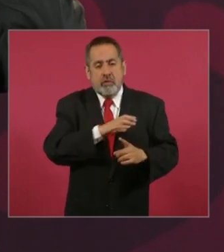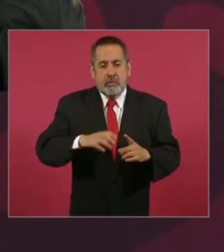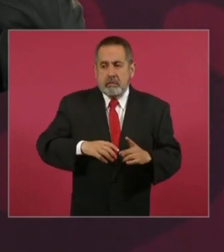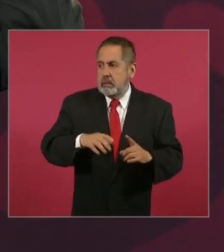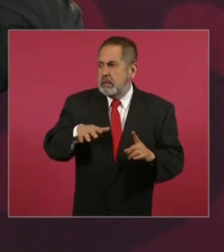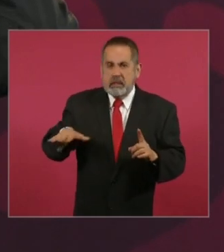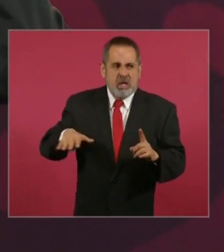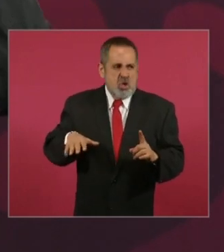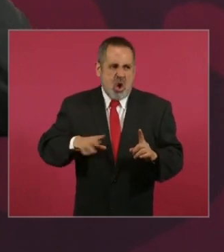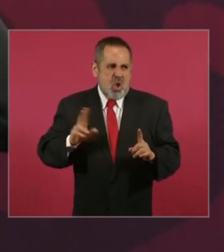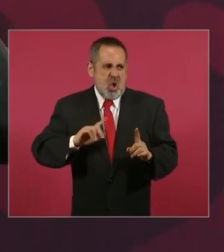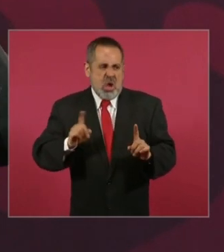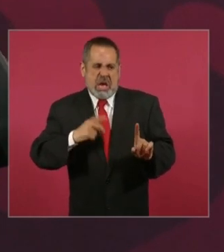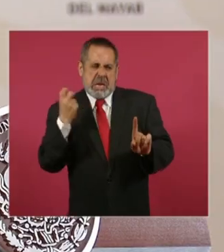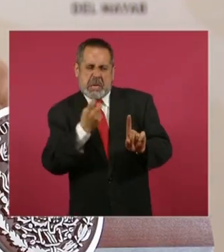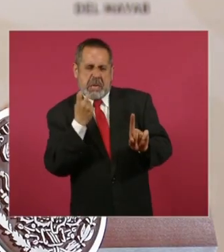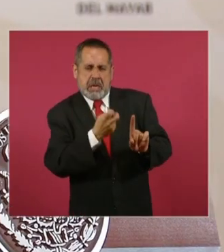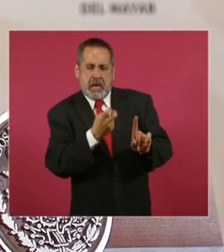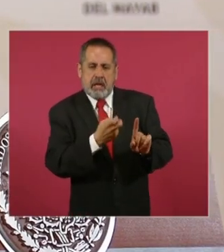¿Cuántos, imagínense ustedes,